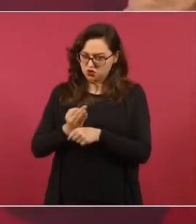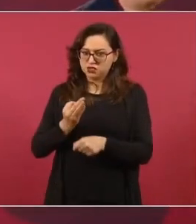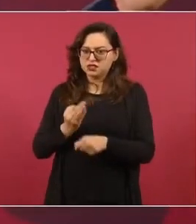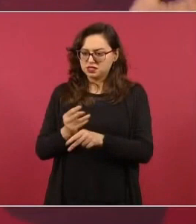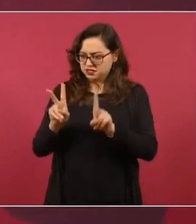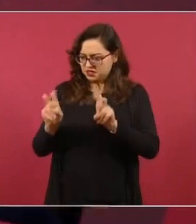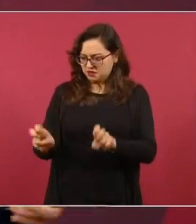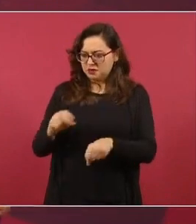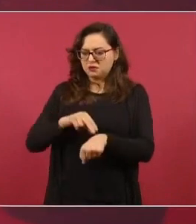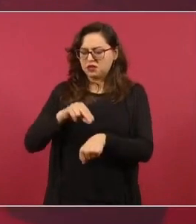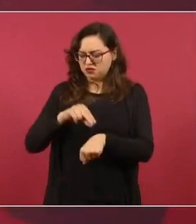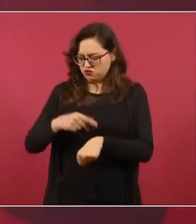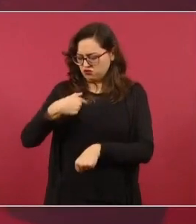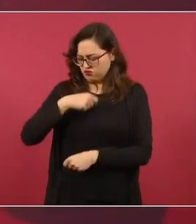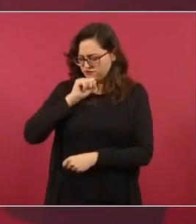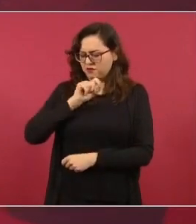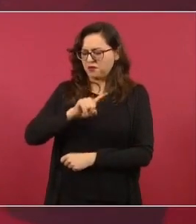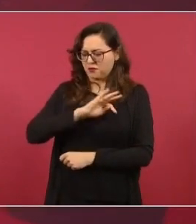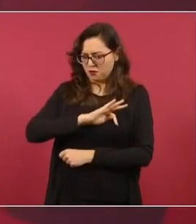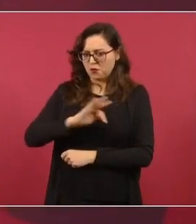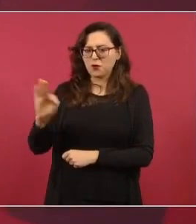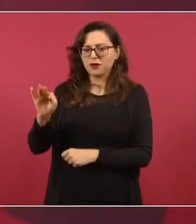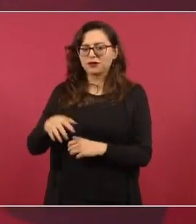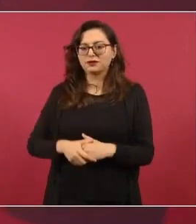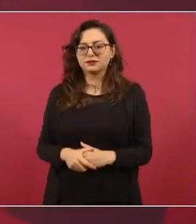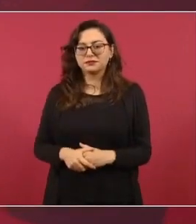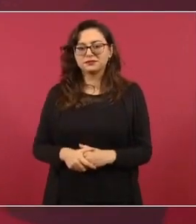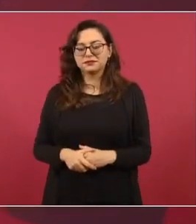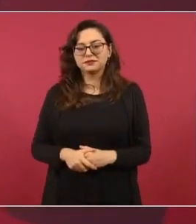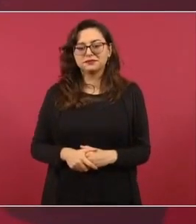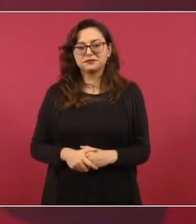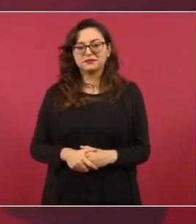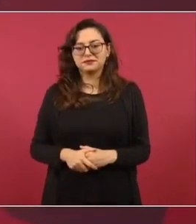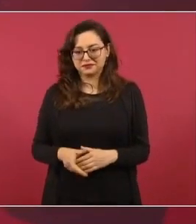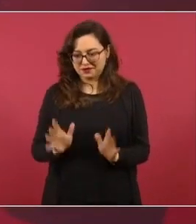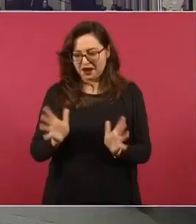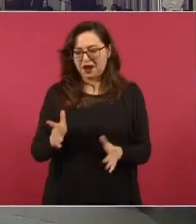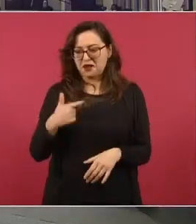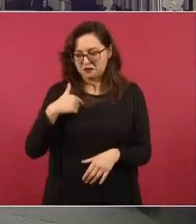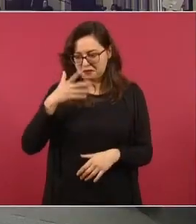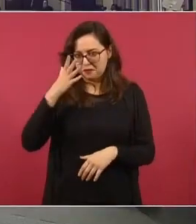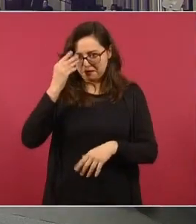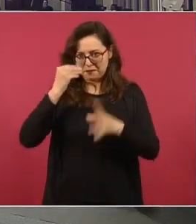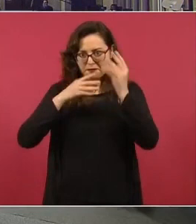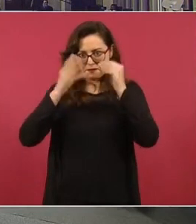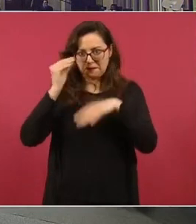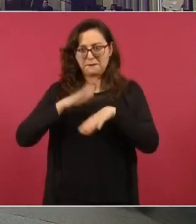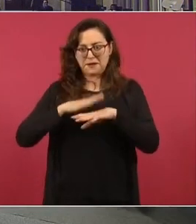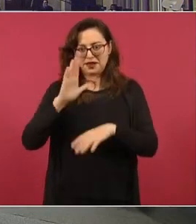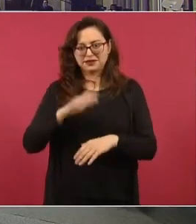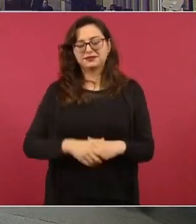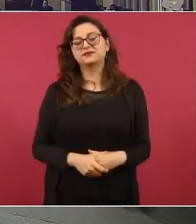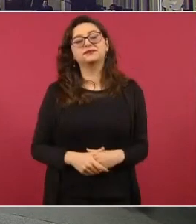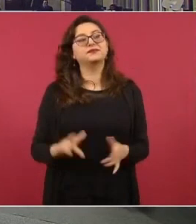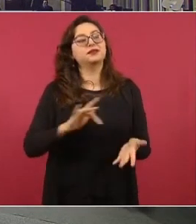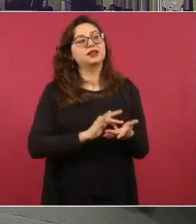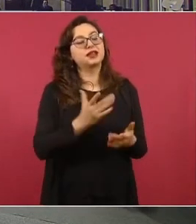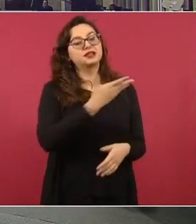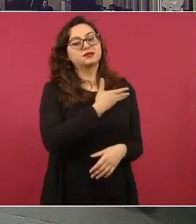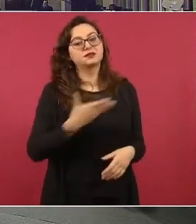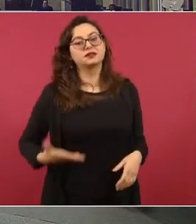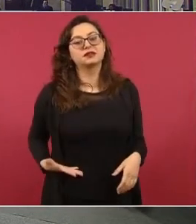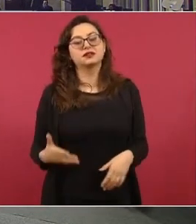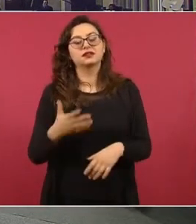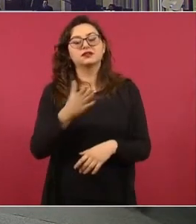ya hasta sí. Especialistas nos estamos volviendo. Gracias, señor presidente. Muy buenos días a todos y a todas.